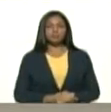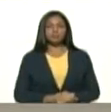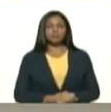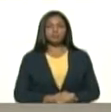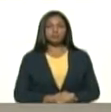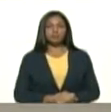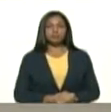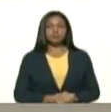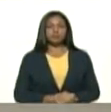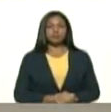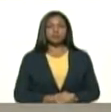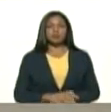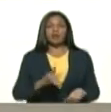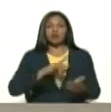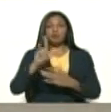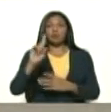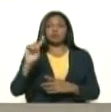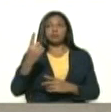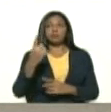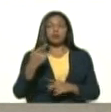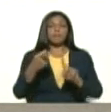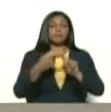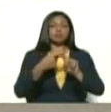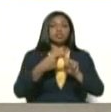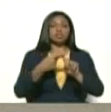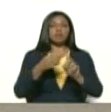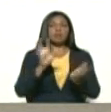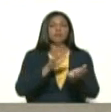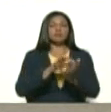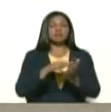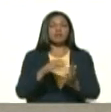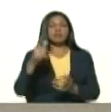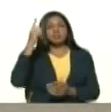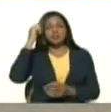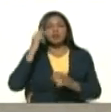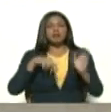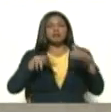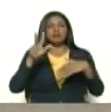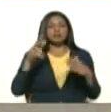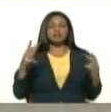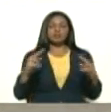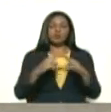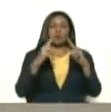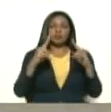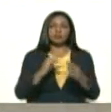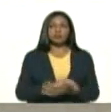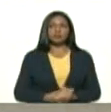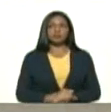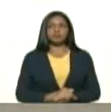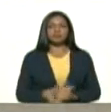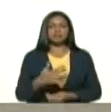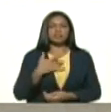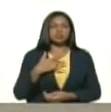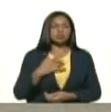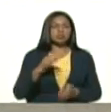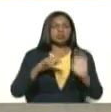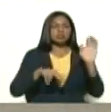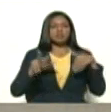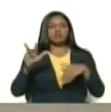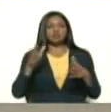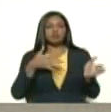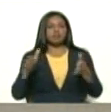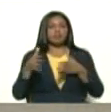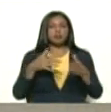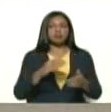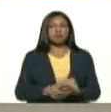En el aeropuerto se cruza con primer caso positivo de Nueva Esparta el día 13 en la isla. Inició síntomas el 18 de